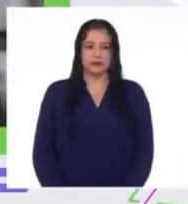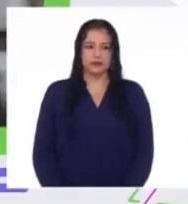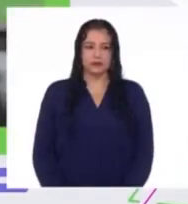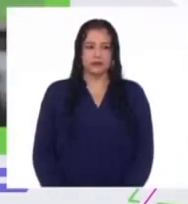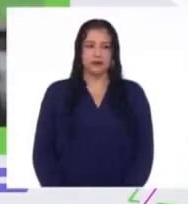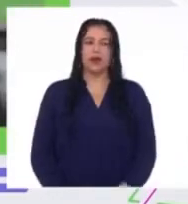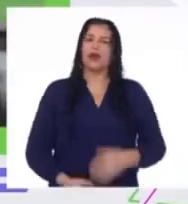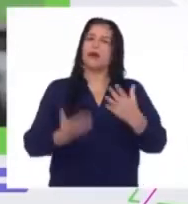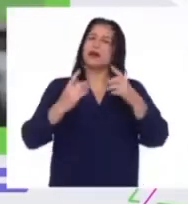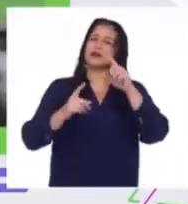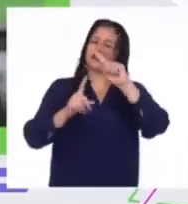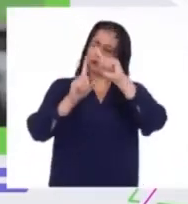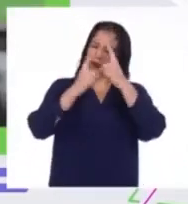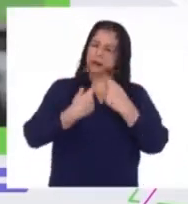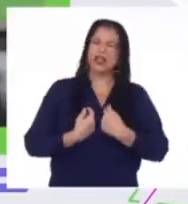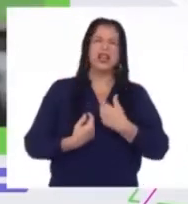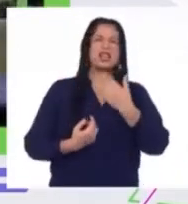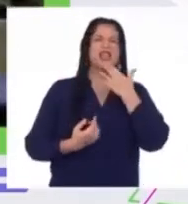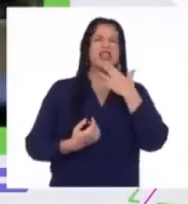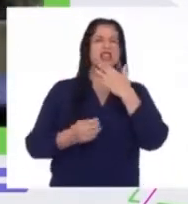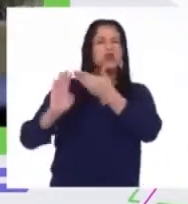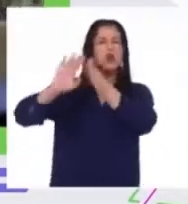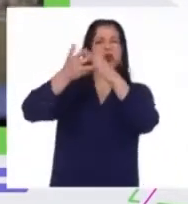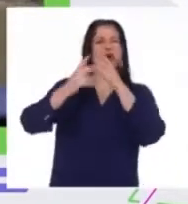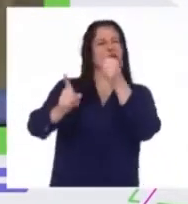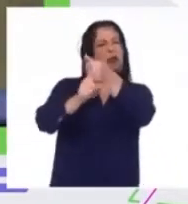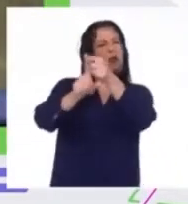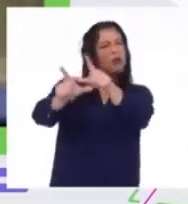¿Te has preguntado quiénes son los pueblos indígenas?